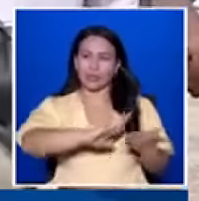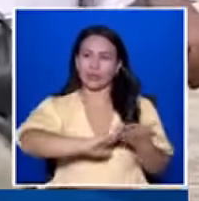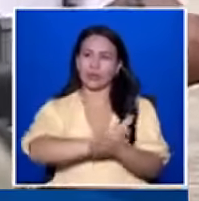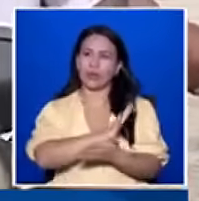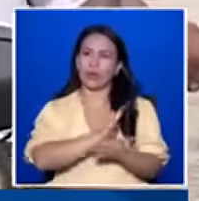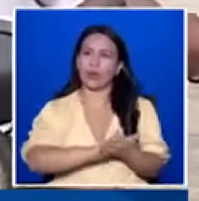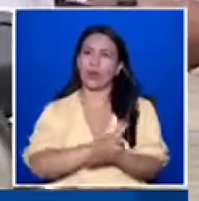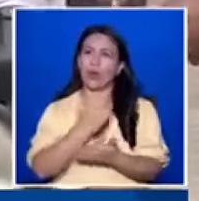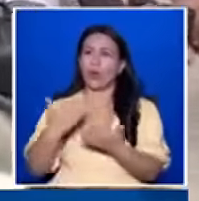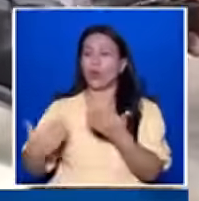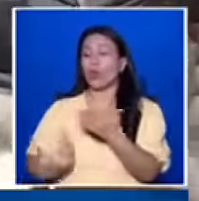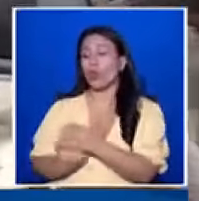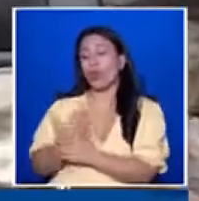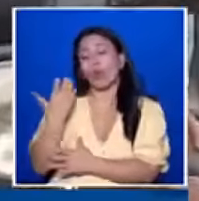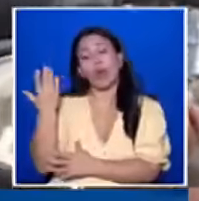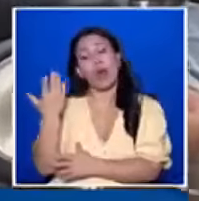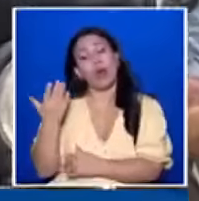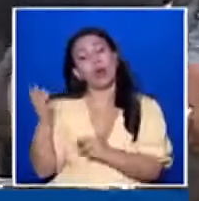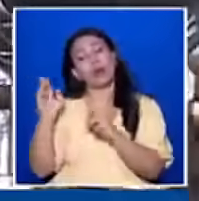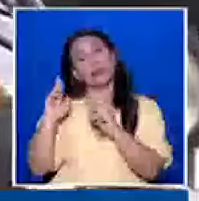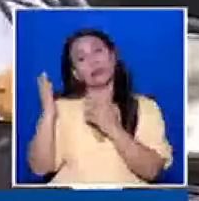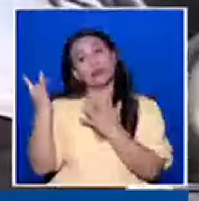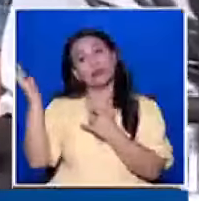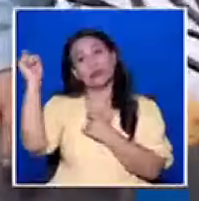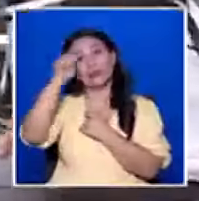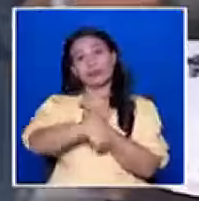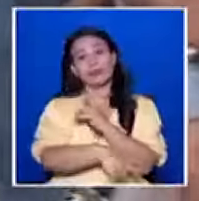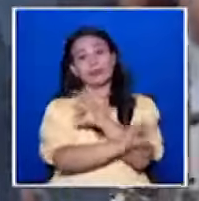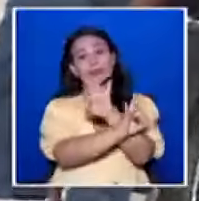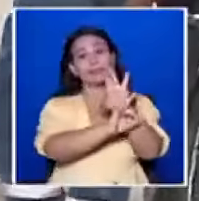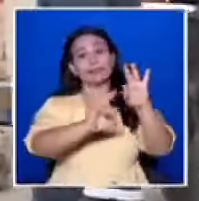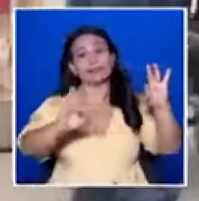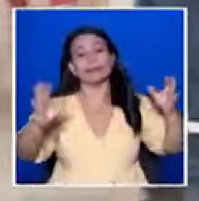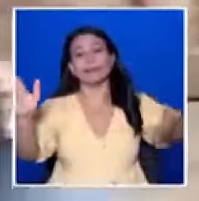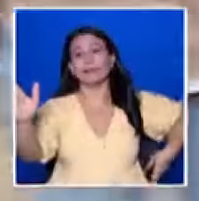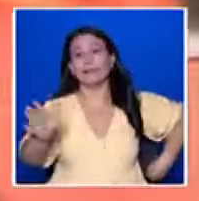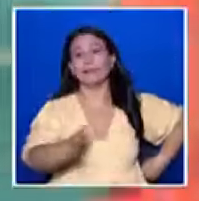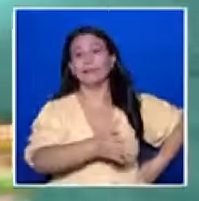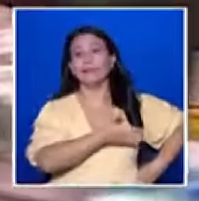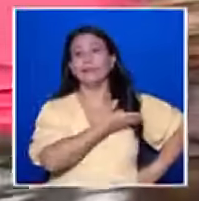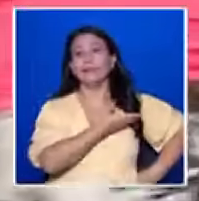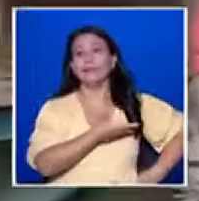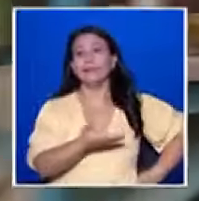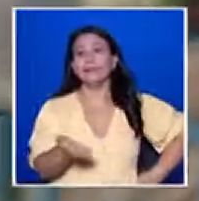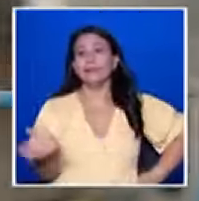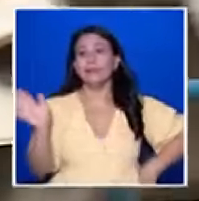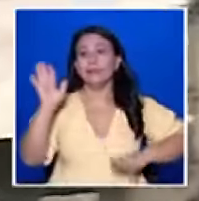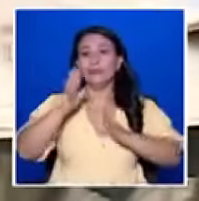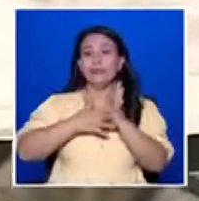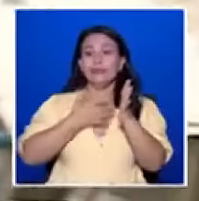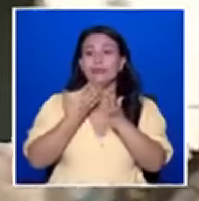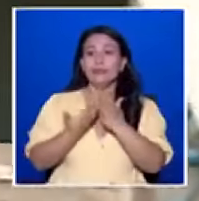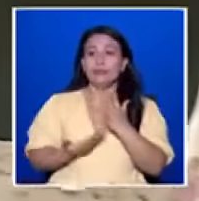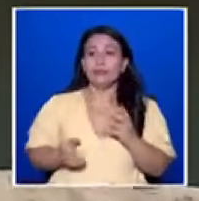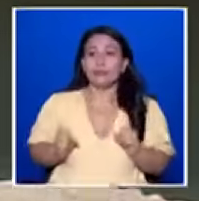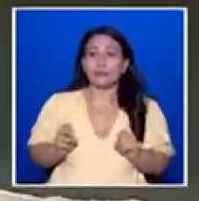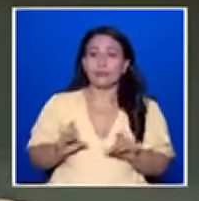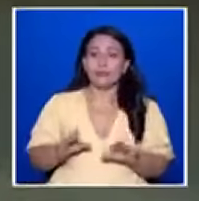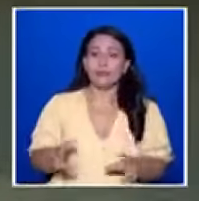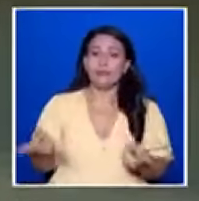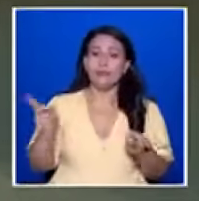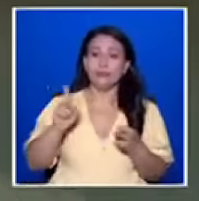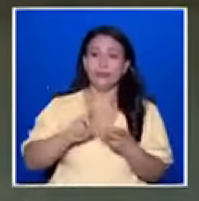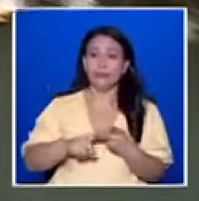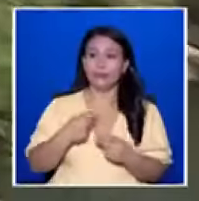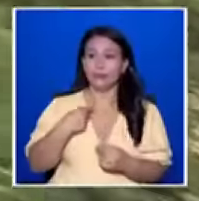un nuevo alcalde, así que esperemos vengan a hacer esta limpieza de estas zanjas. Ya se ha dicho que hay un cronograma para el mes de septiembre. Además de esto, hemos podido